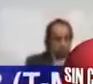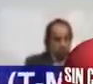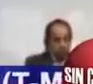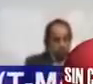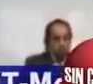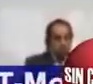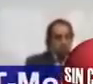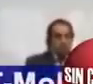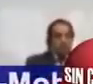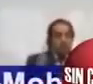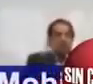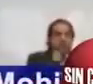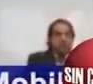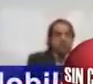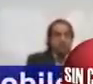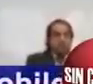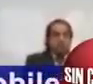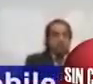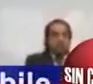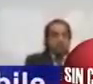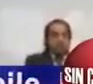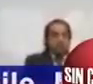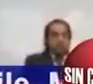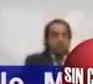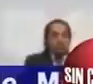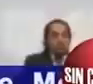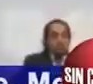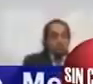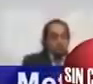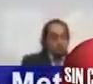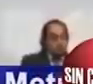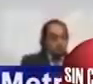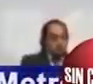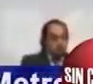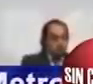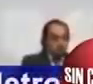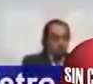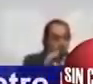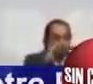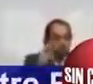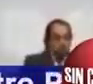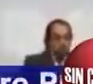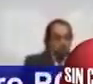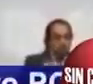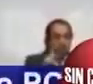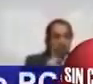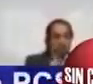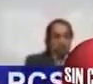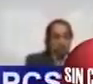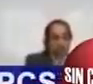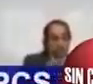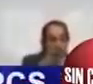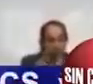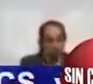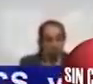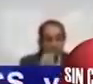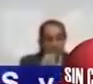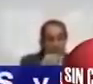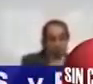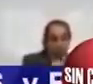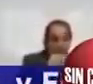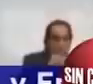y no se robaron todos los medicamentos, se robaron específicamente los